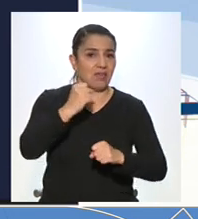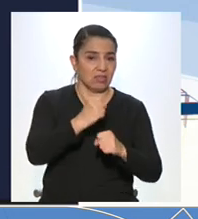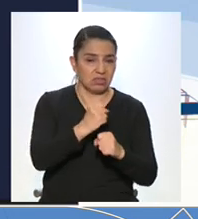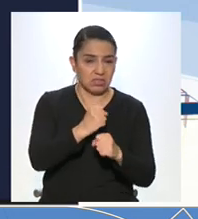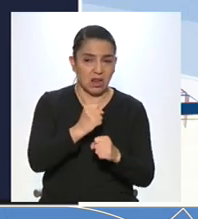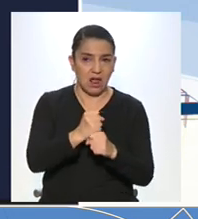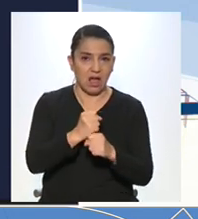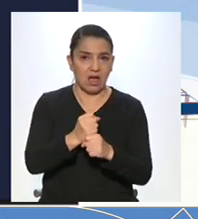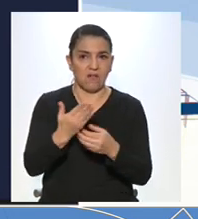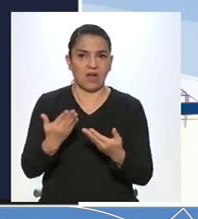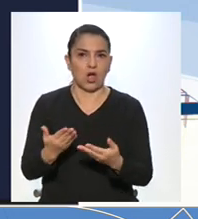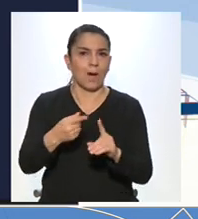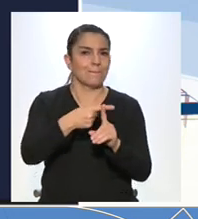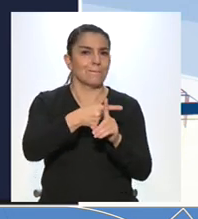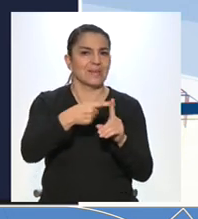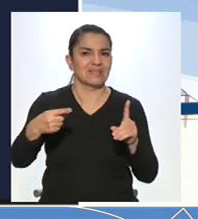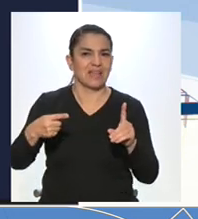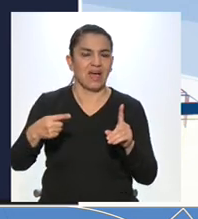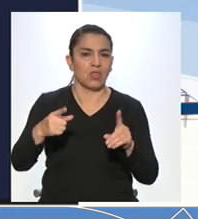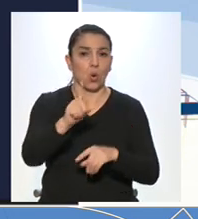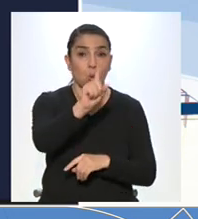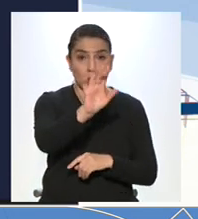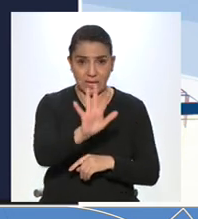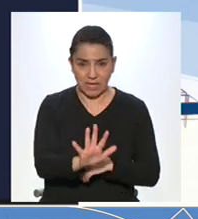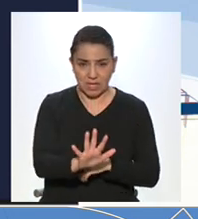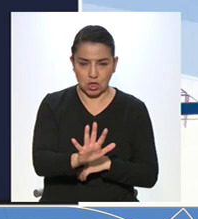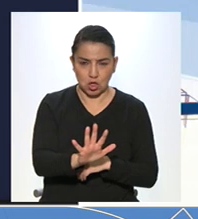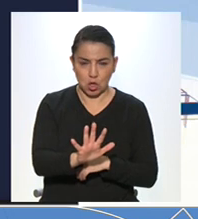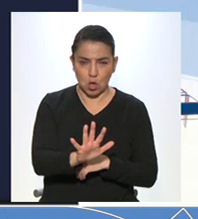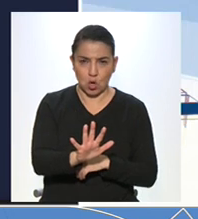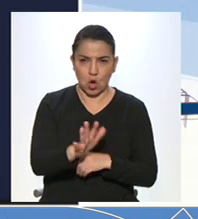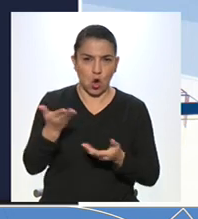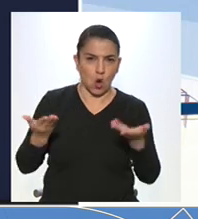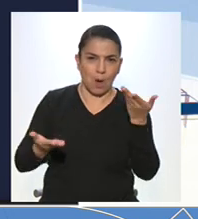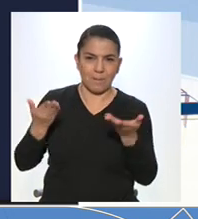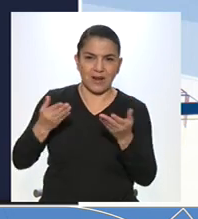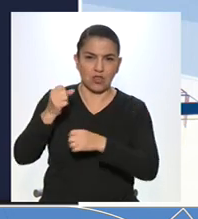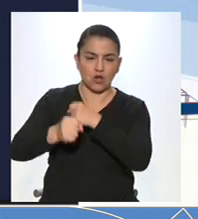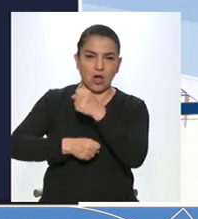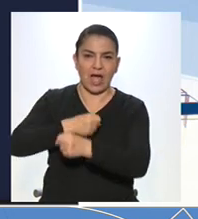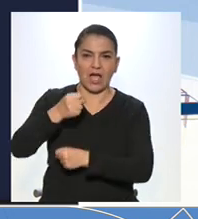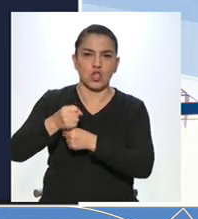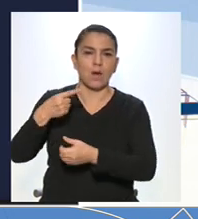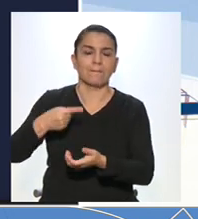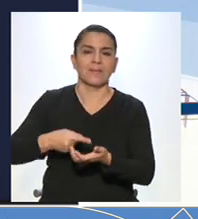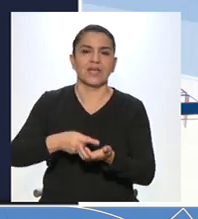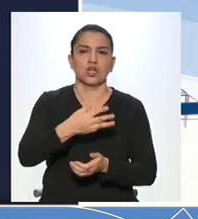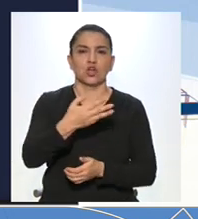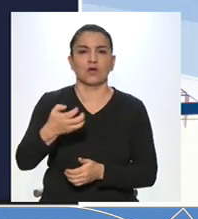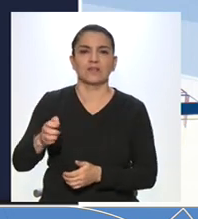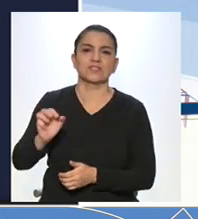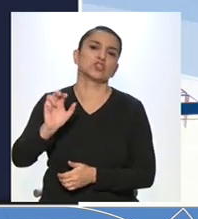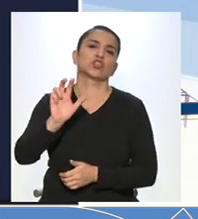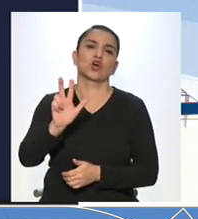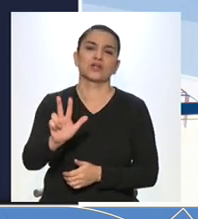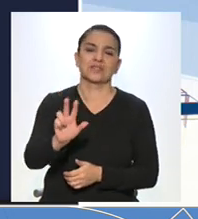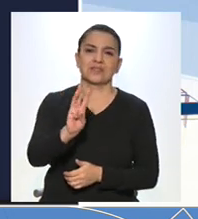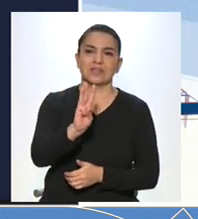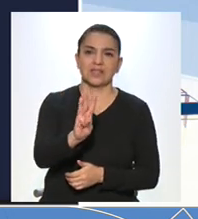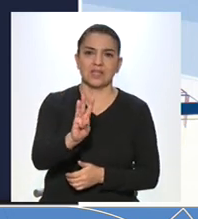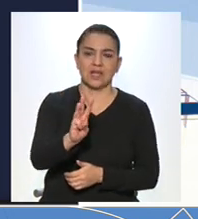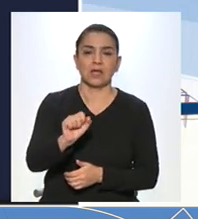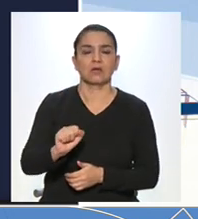durado entre la mitad y una quinta parte de lo que se observó en 1983, 99 y 2009, lo cual apreciamos en